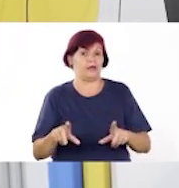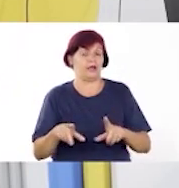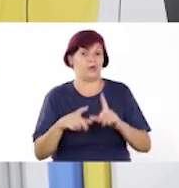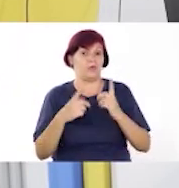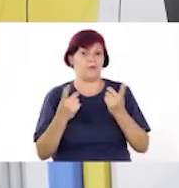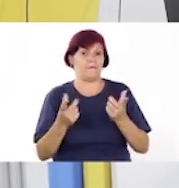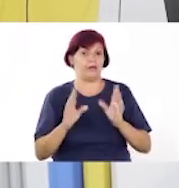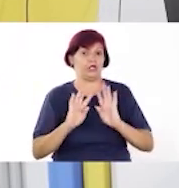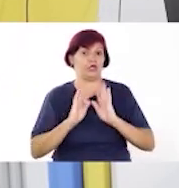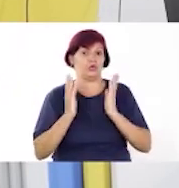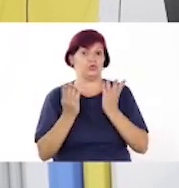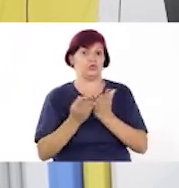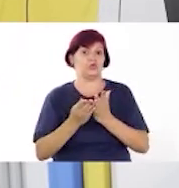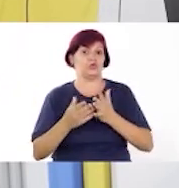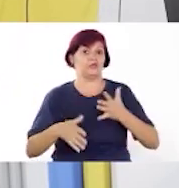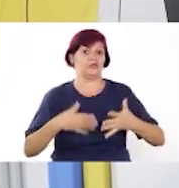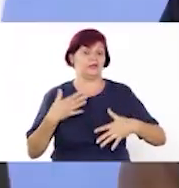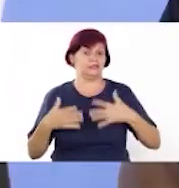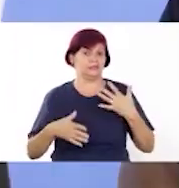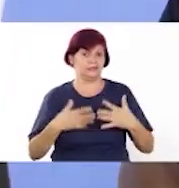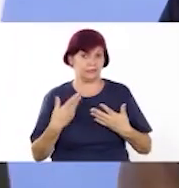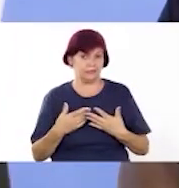cumplimentar con todas estas actividades,